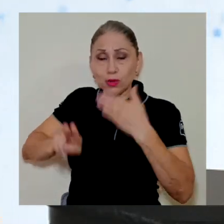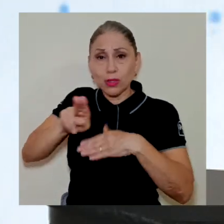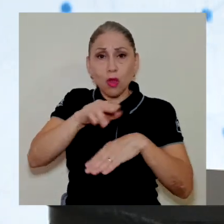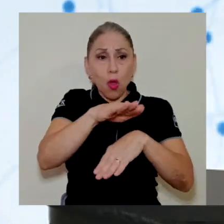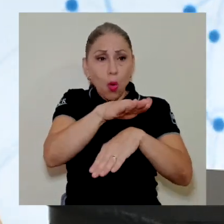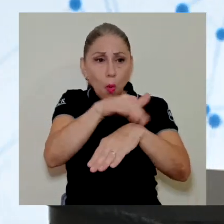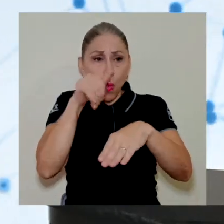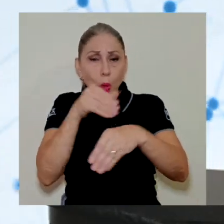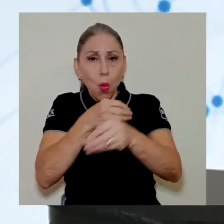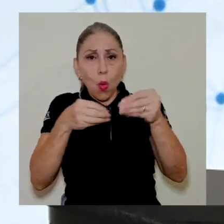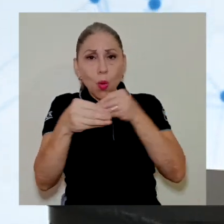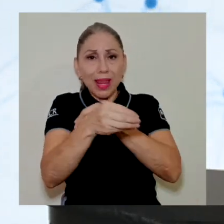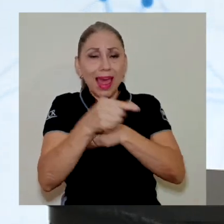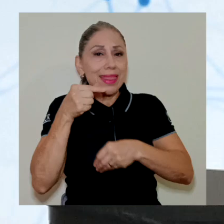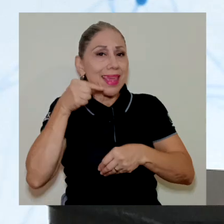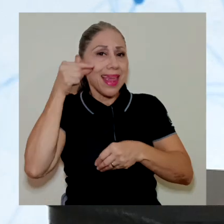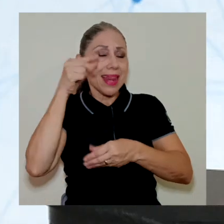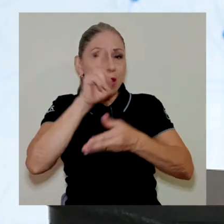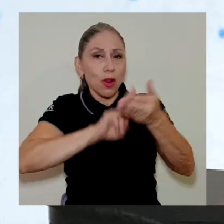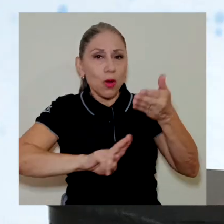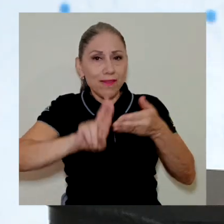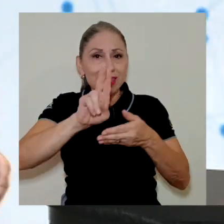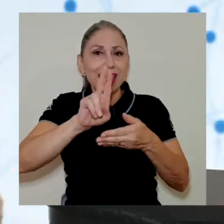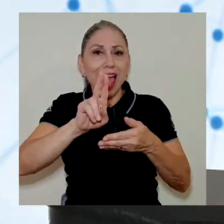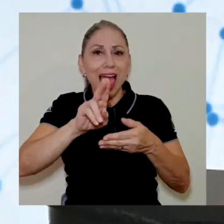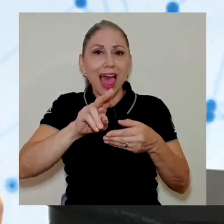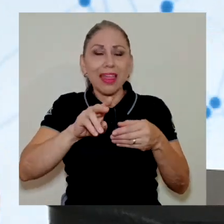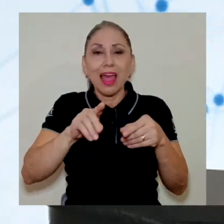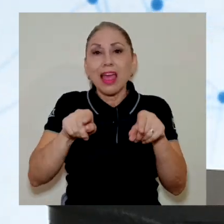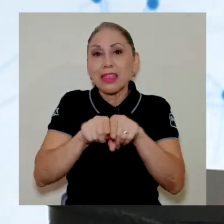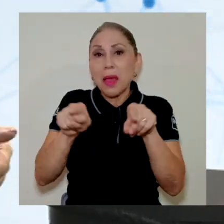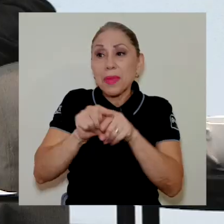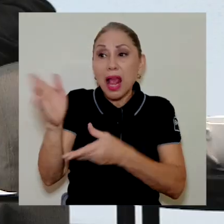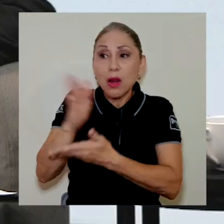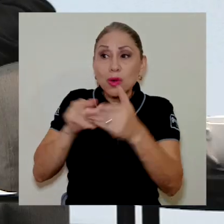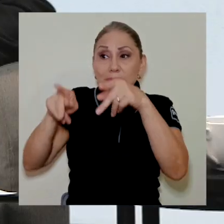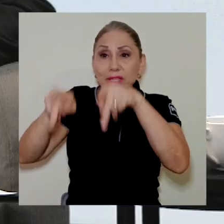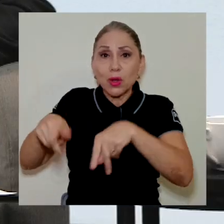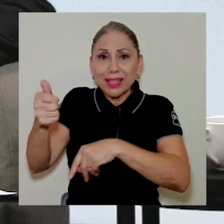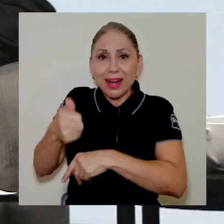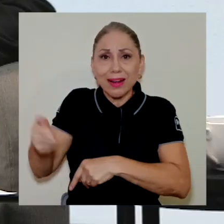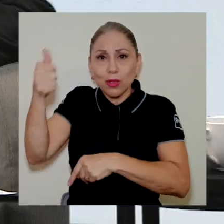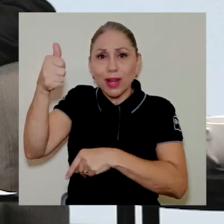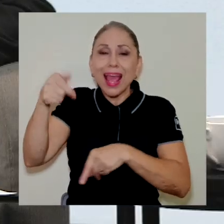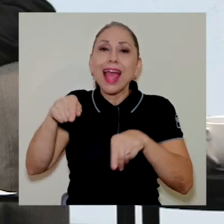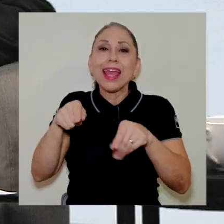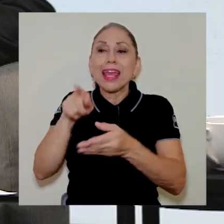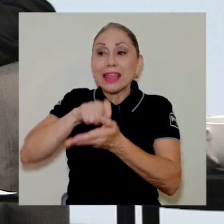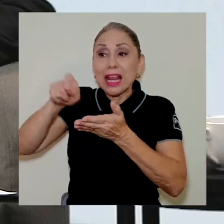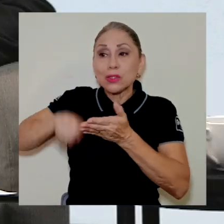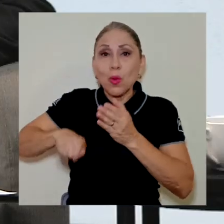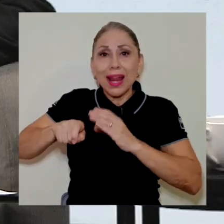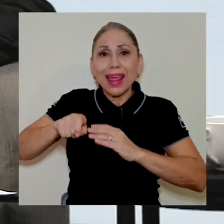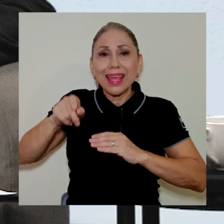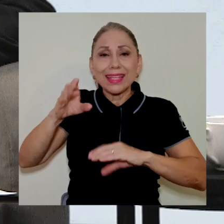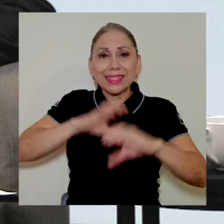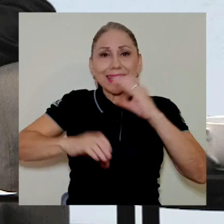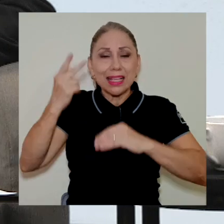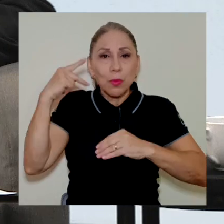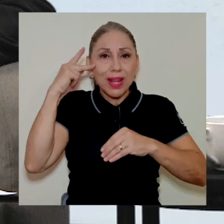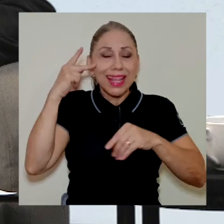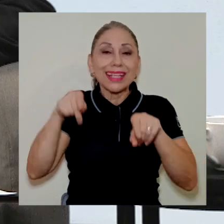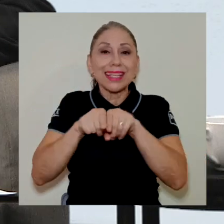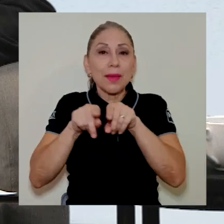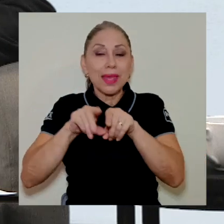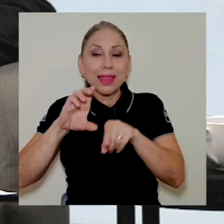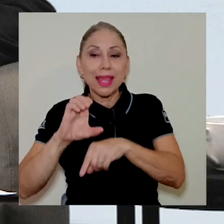a la unidad de género de la universidad, algunas personas también de la Rectoría y de la Escuela de Ciencias Políticas y del CIEP, que